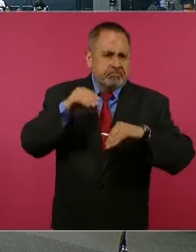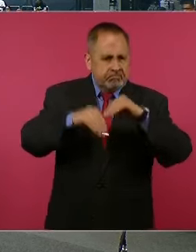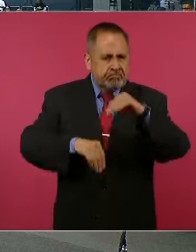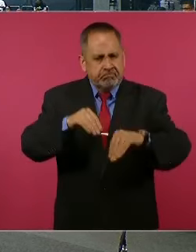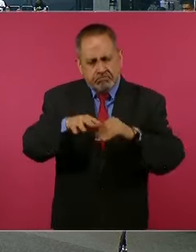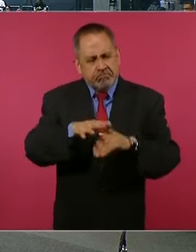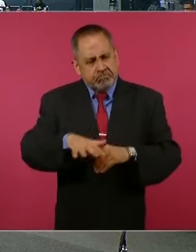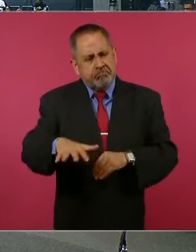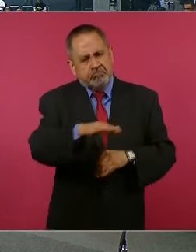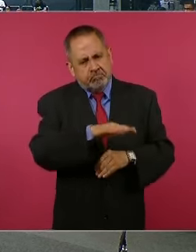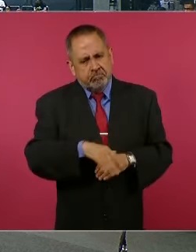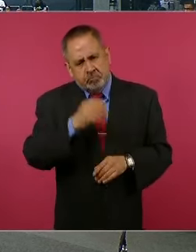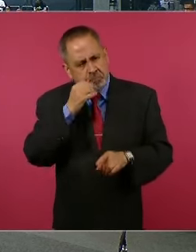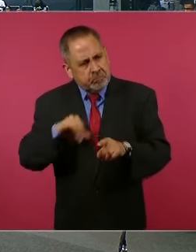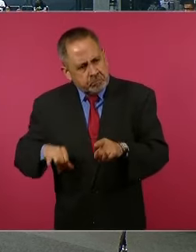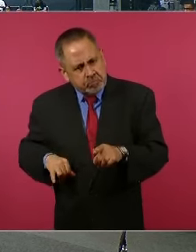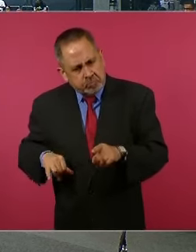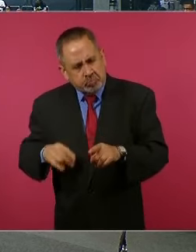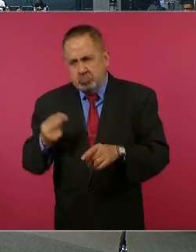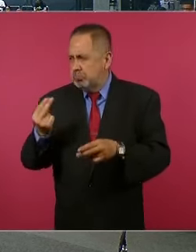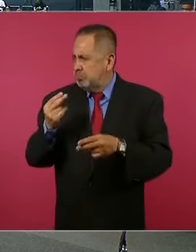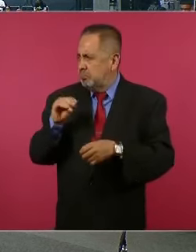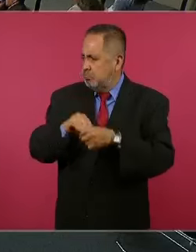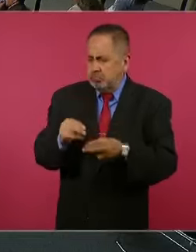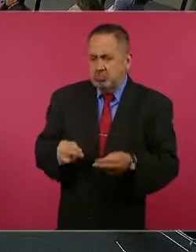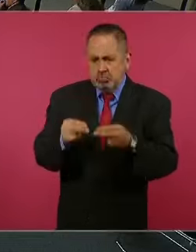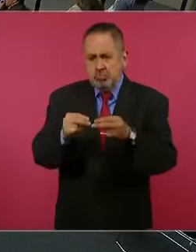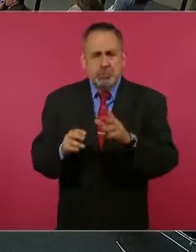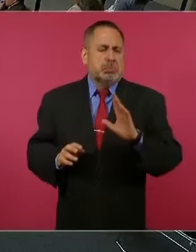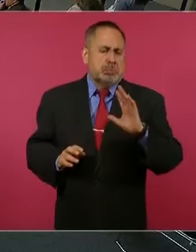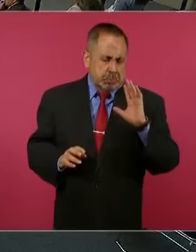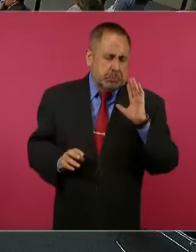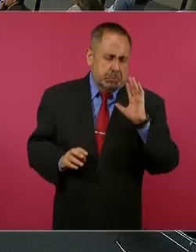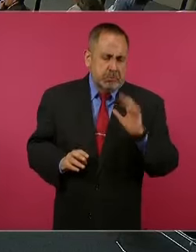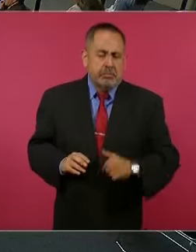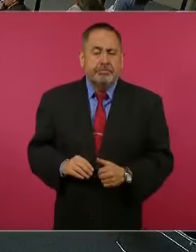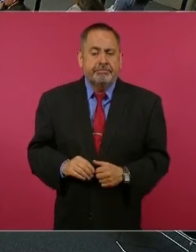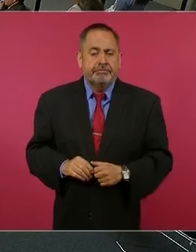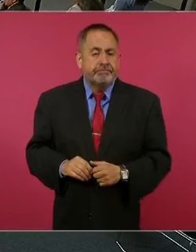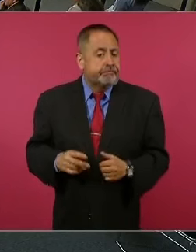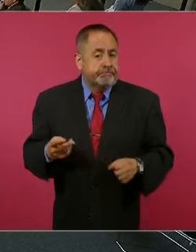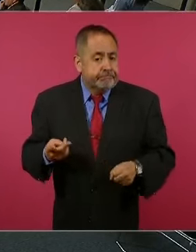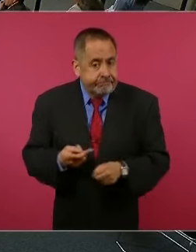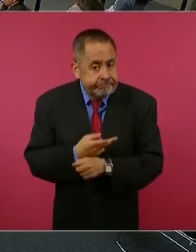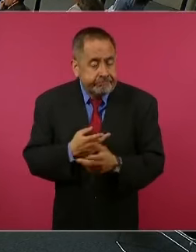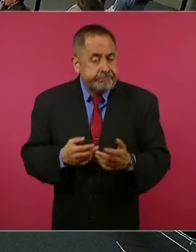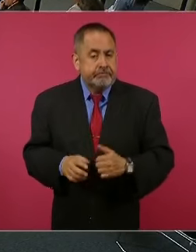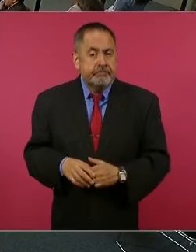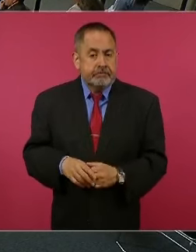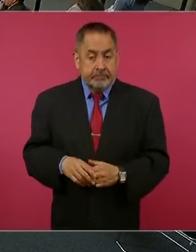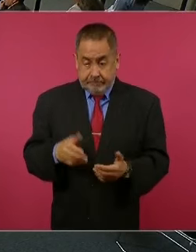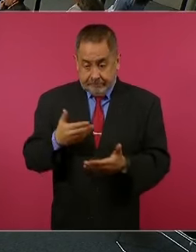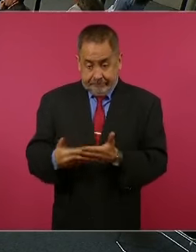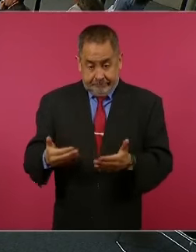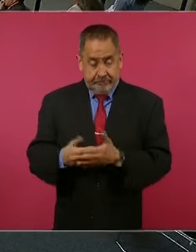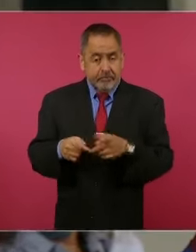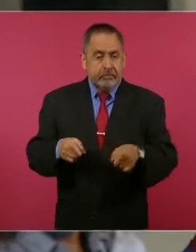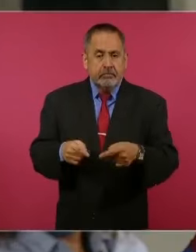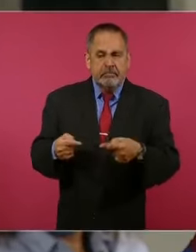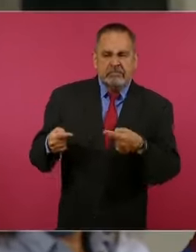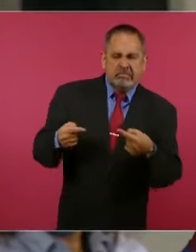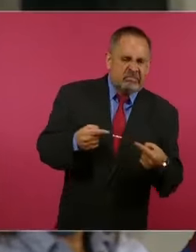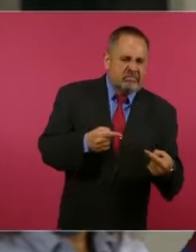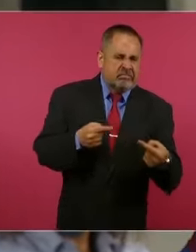en esta zona que es muy interesante para la inversión Industrial en particular el tema Es que hoy en día hay un estir y